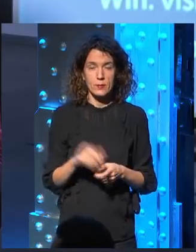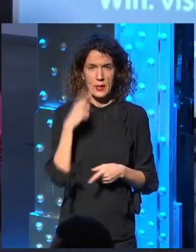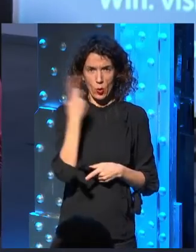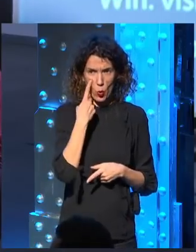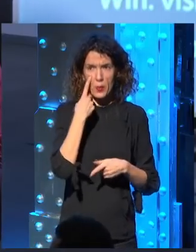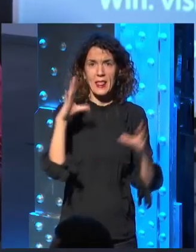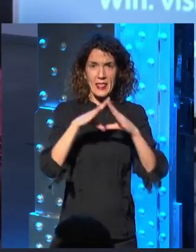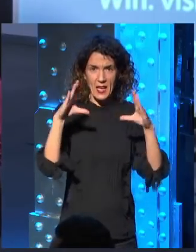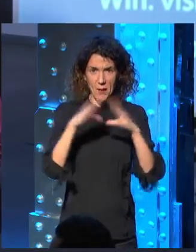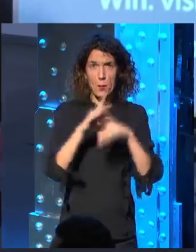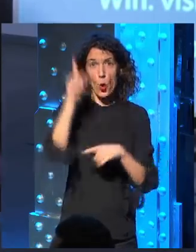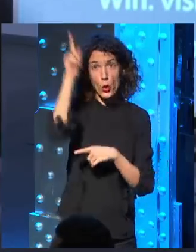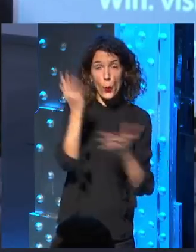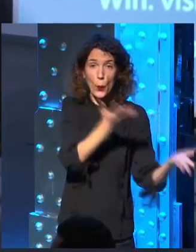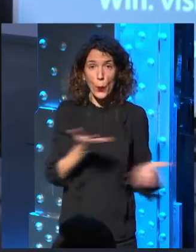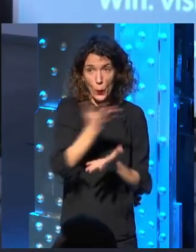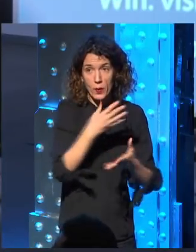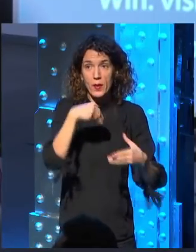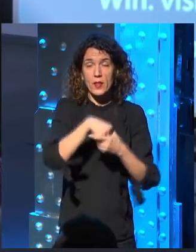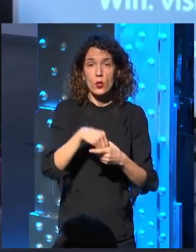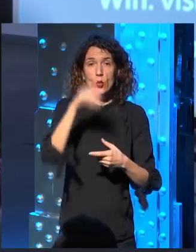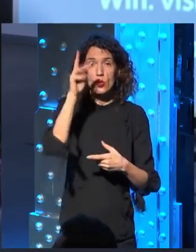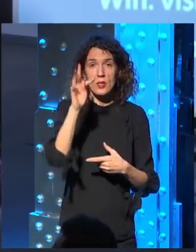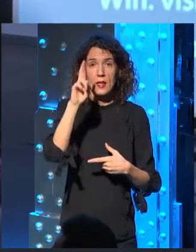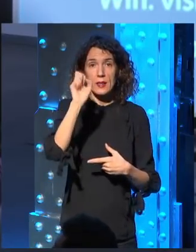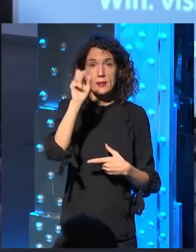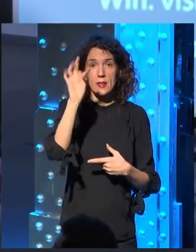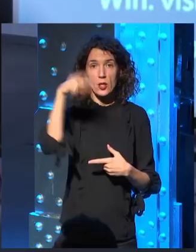Descubren un templo dedicado al dios del viento en Tlatelolco.